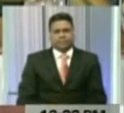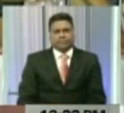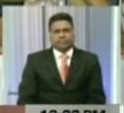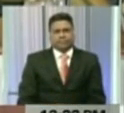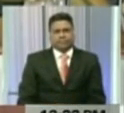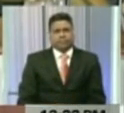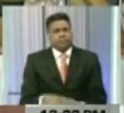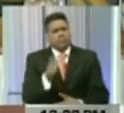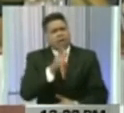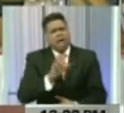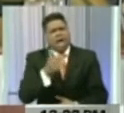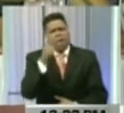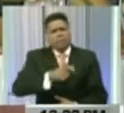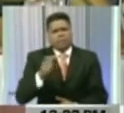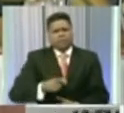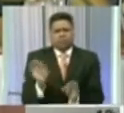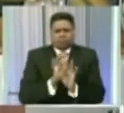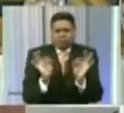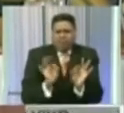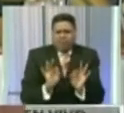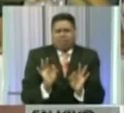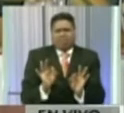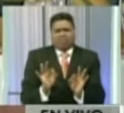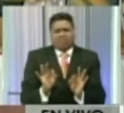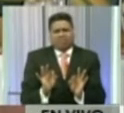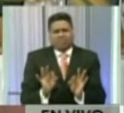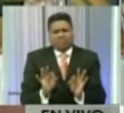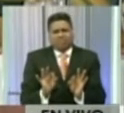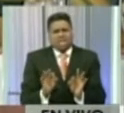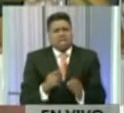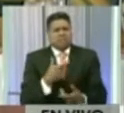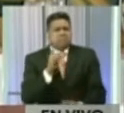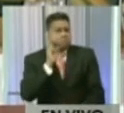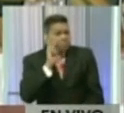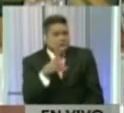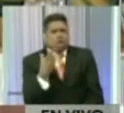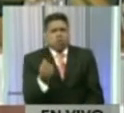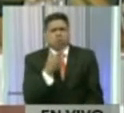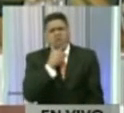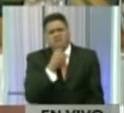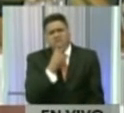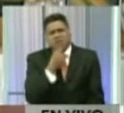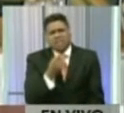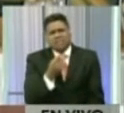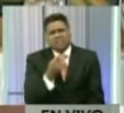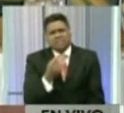Hay gente que cree que no. Mira, es muy fácil, sin que pierda una empresa.